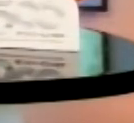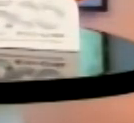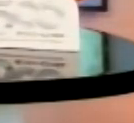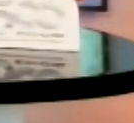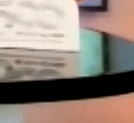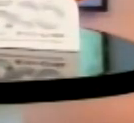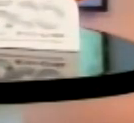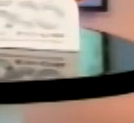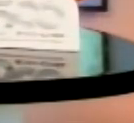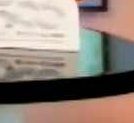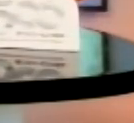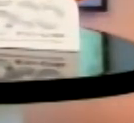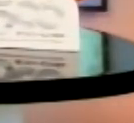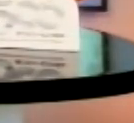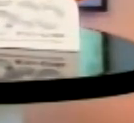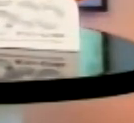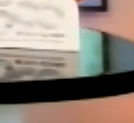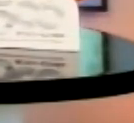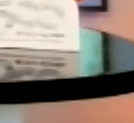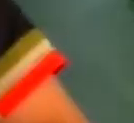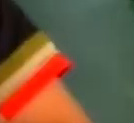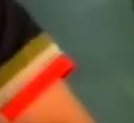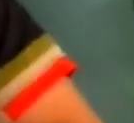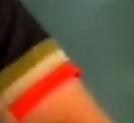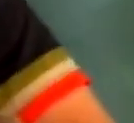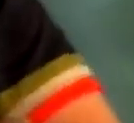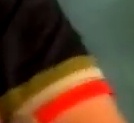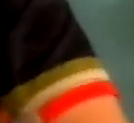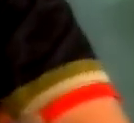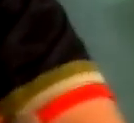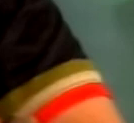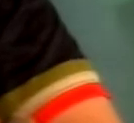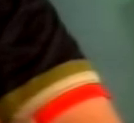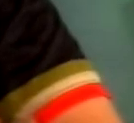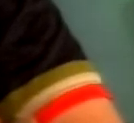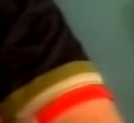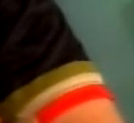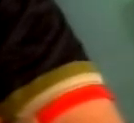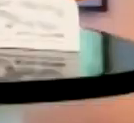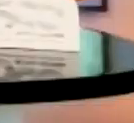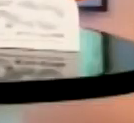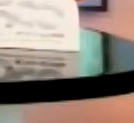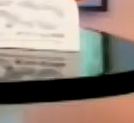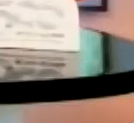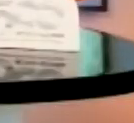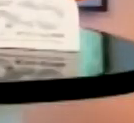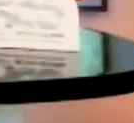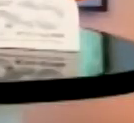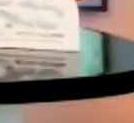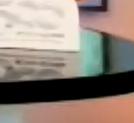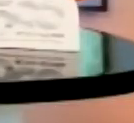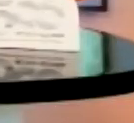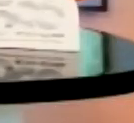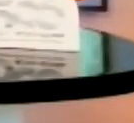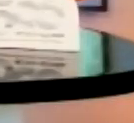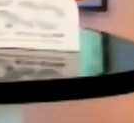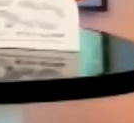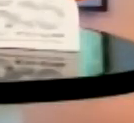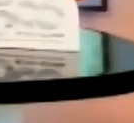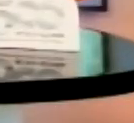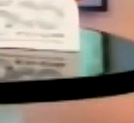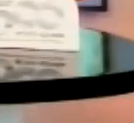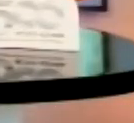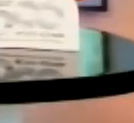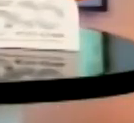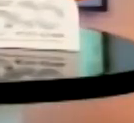Moctezuma, ¿cómo estás? Qué gusto saludarte, bienvenido. Muchas gracias por la invitación. No, pues es muy importante conocer qué es lo que se avecina y lo que